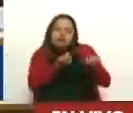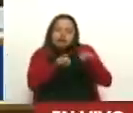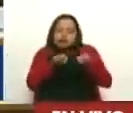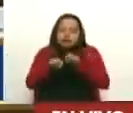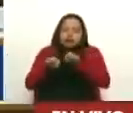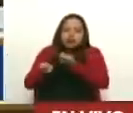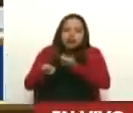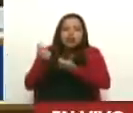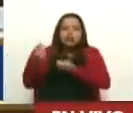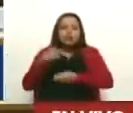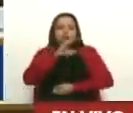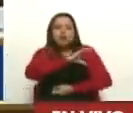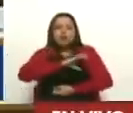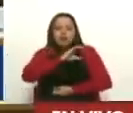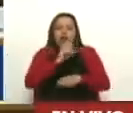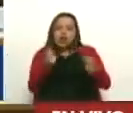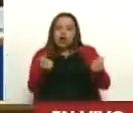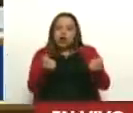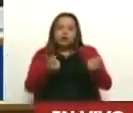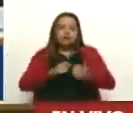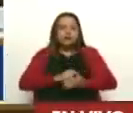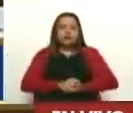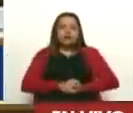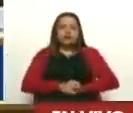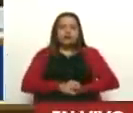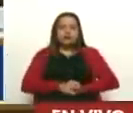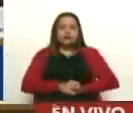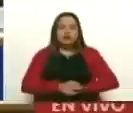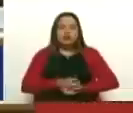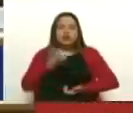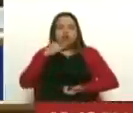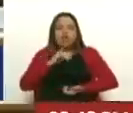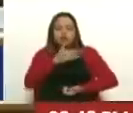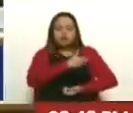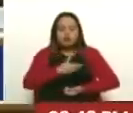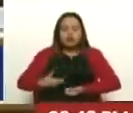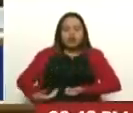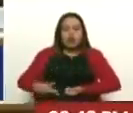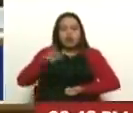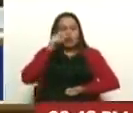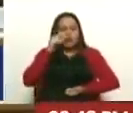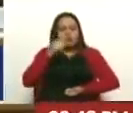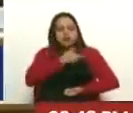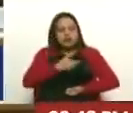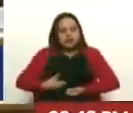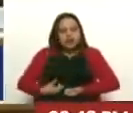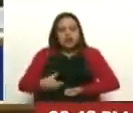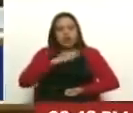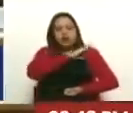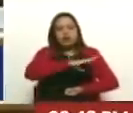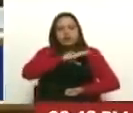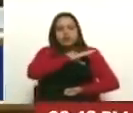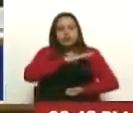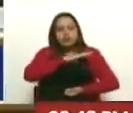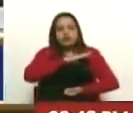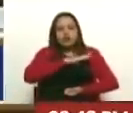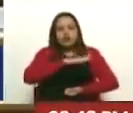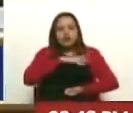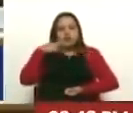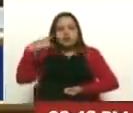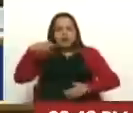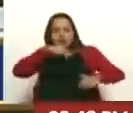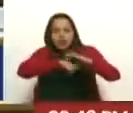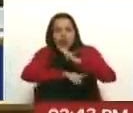de la Comisión de Economía, y estará presidida por el presidente de la Comisión de Política Interior, Diosdado Cabello